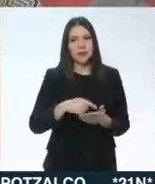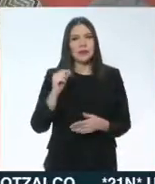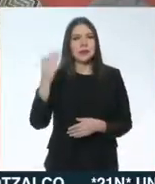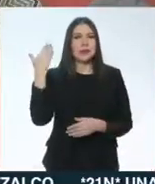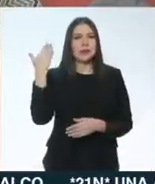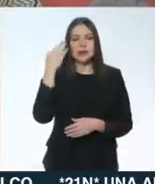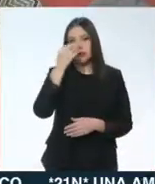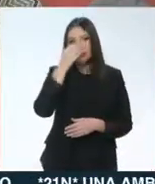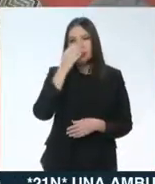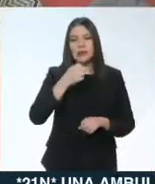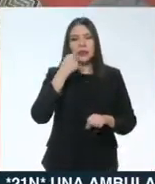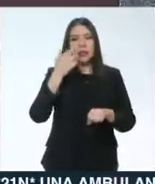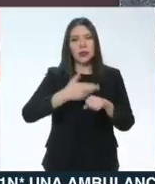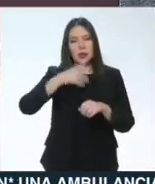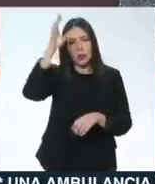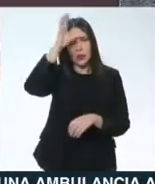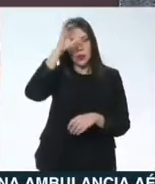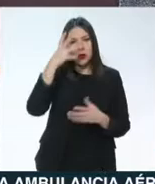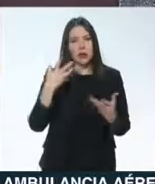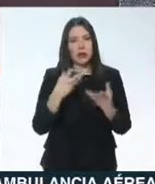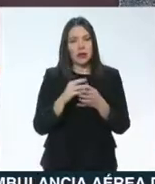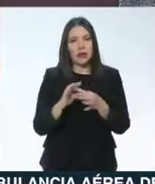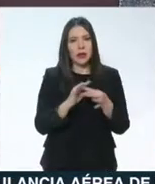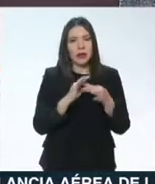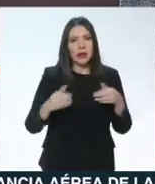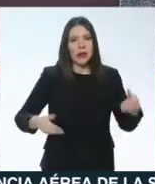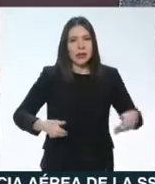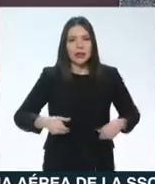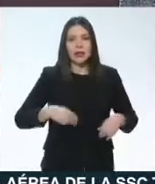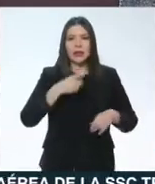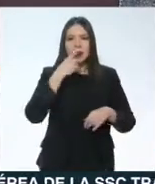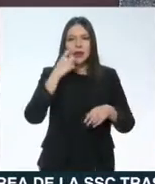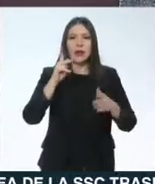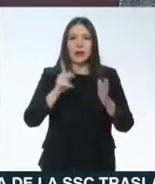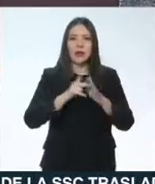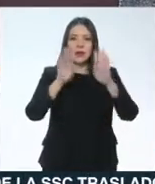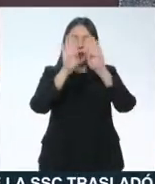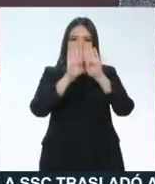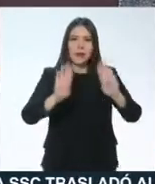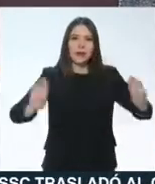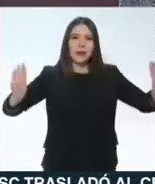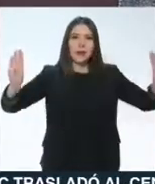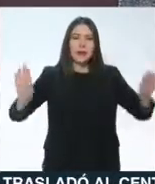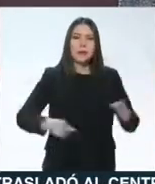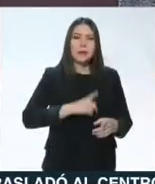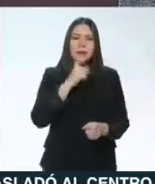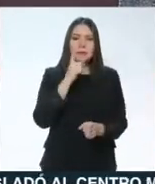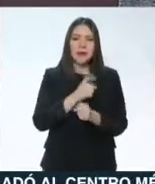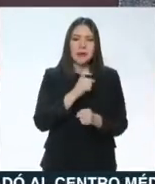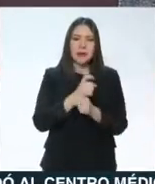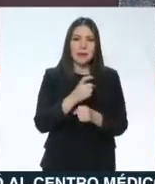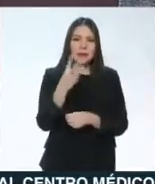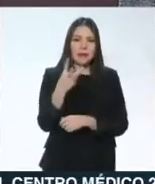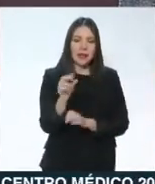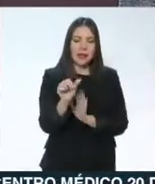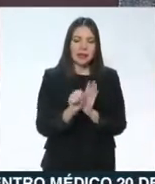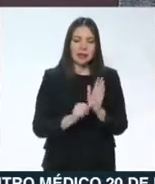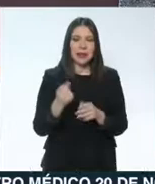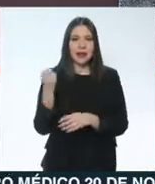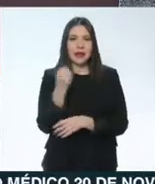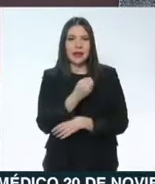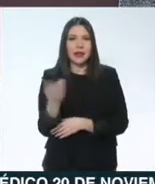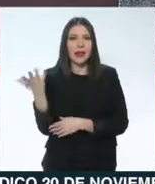la mano del Sistema de Teatros de la Ciudad de México, anunciaron que levantan el telón para este primer trimestre con 10 grandes propuestas en